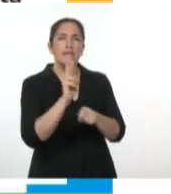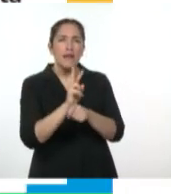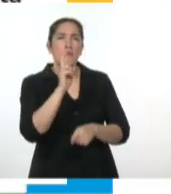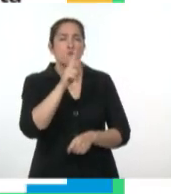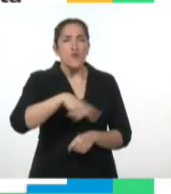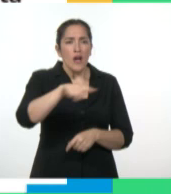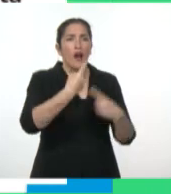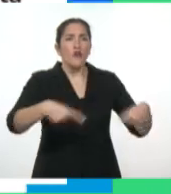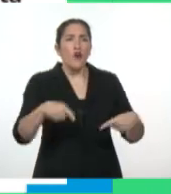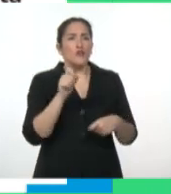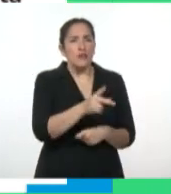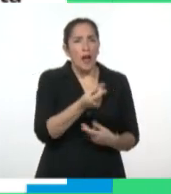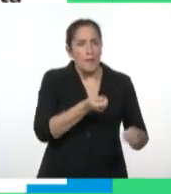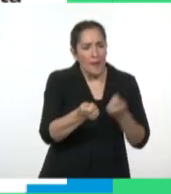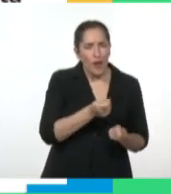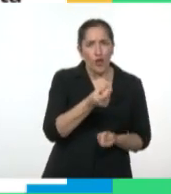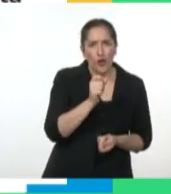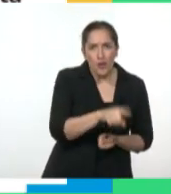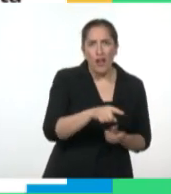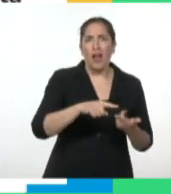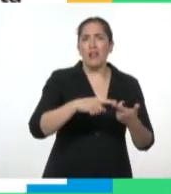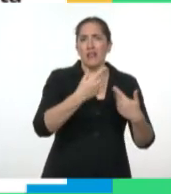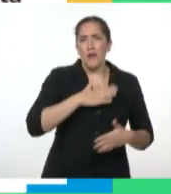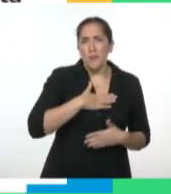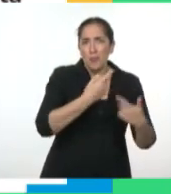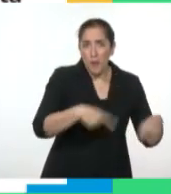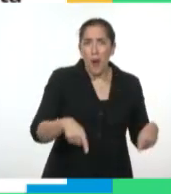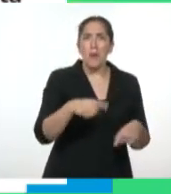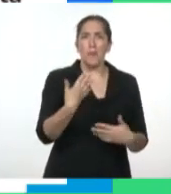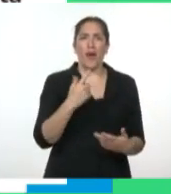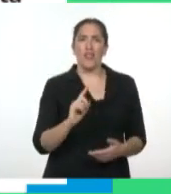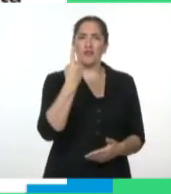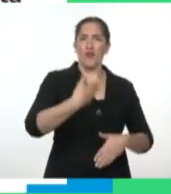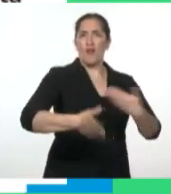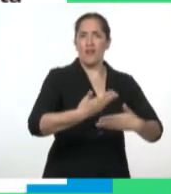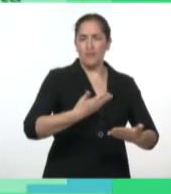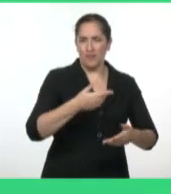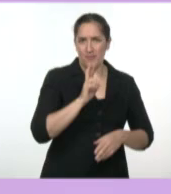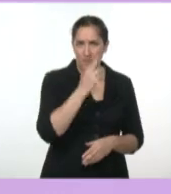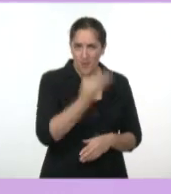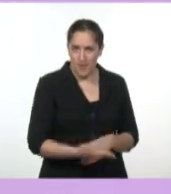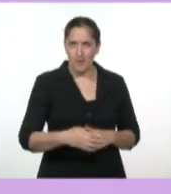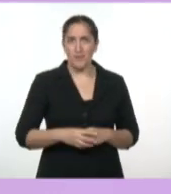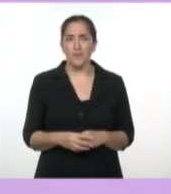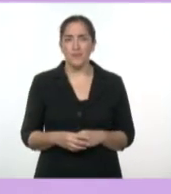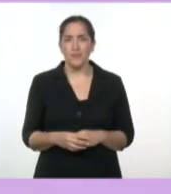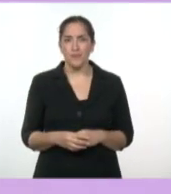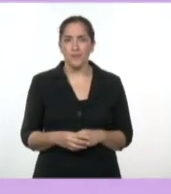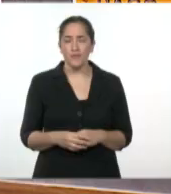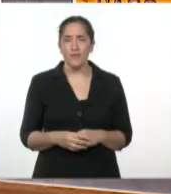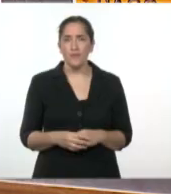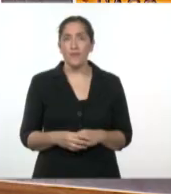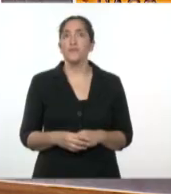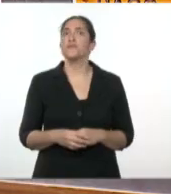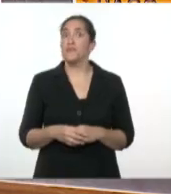bienes y patrimonio y de ese modo restablecer su autonomía. Bien, entonces